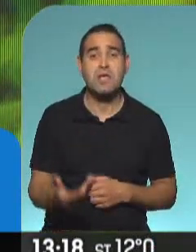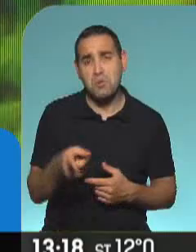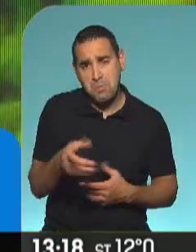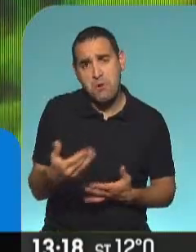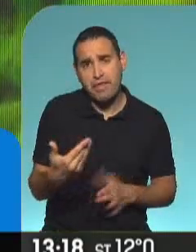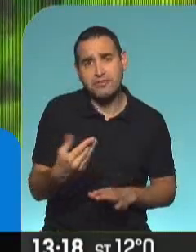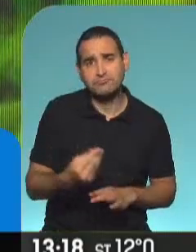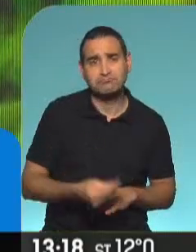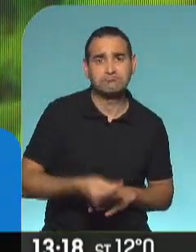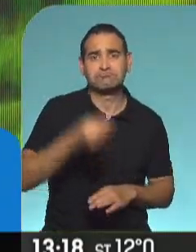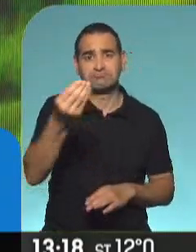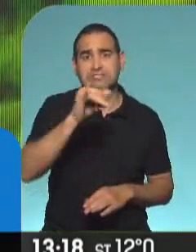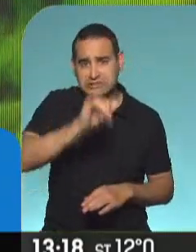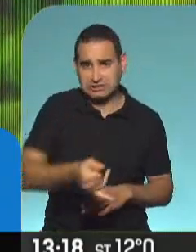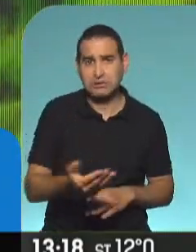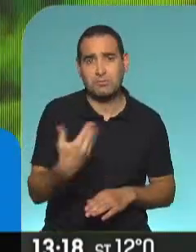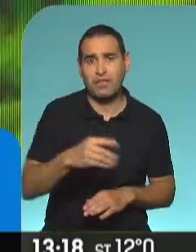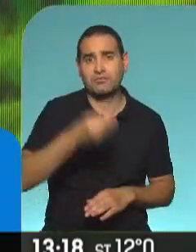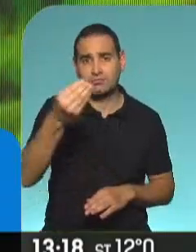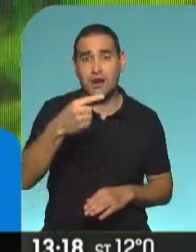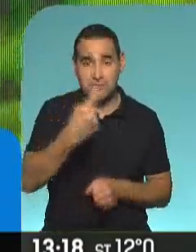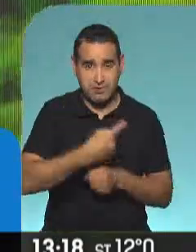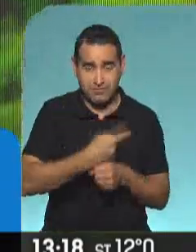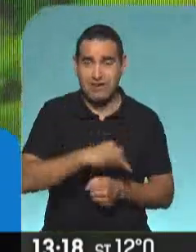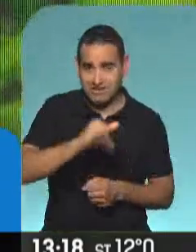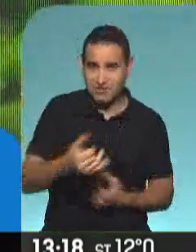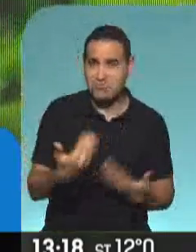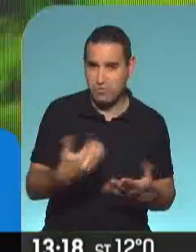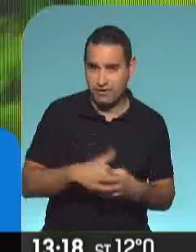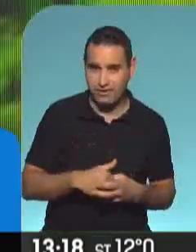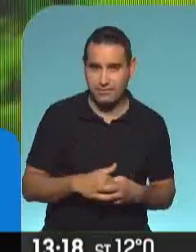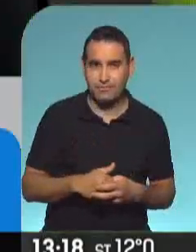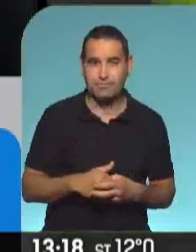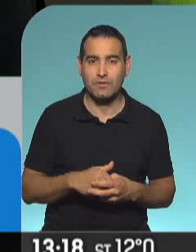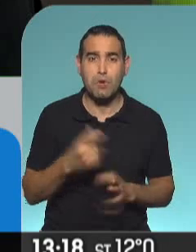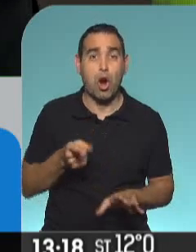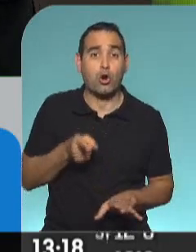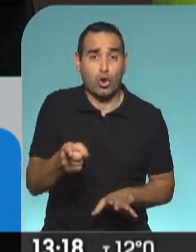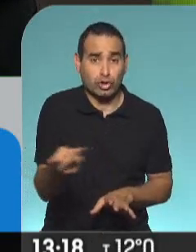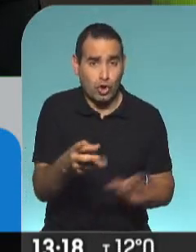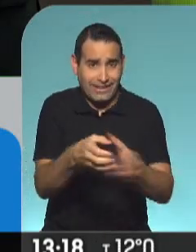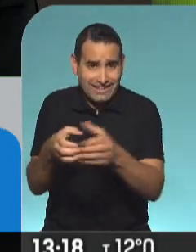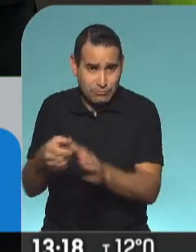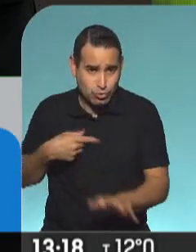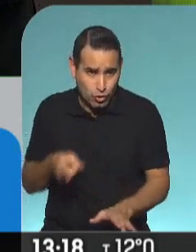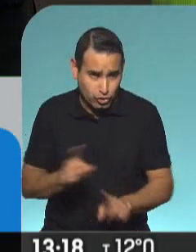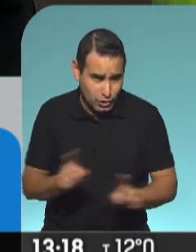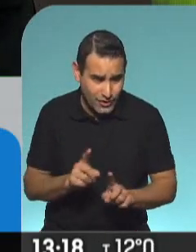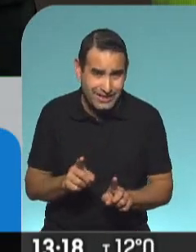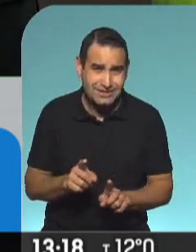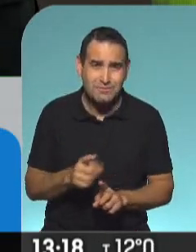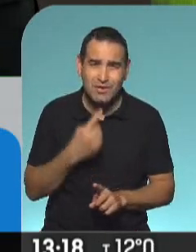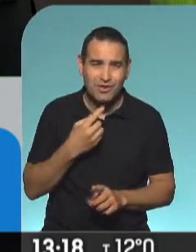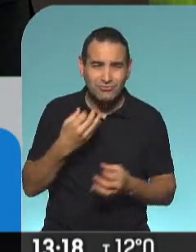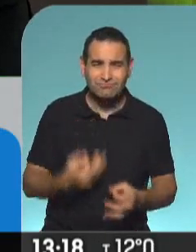poder tener acceso a la primera división. Sí, así como lo escuchaste. Pero no hablo en contra de Gimnasia de Jujuy y de Chicago. Digo que no se fue